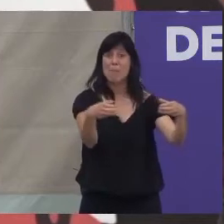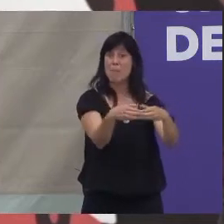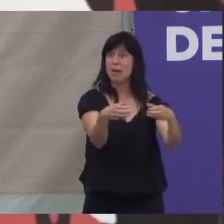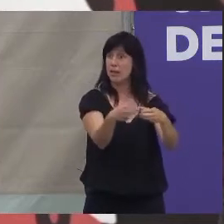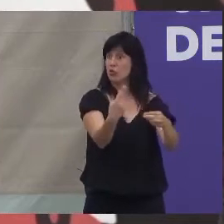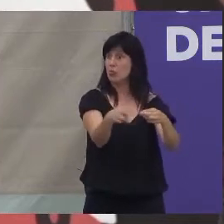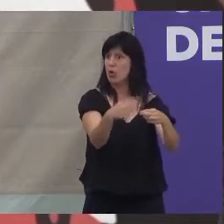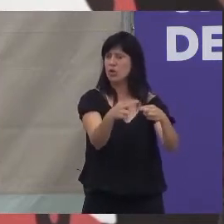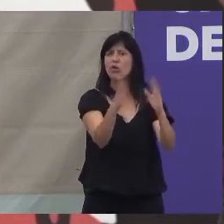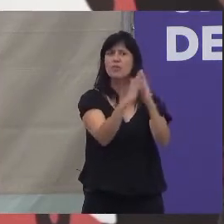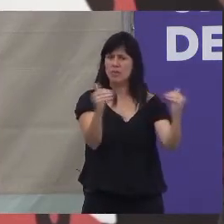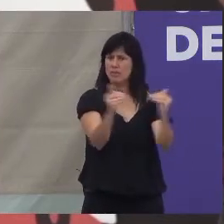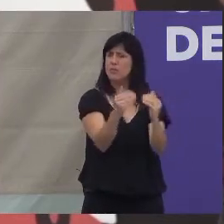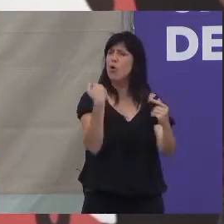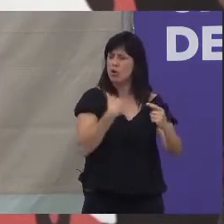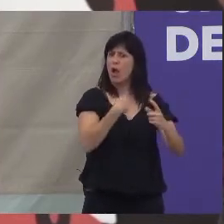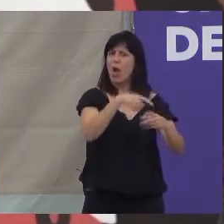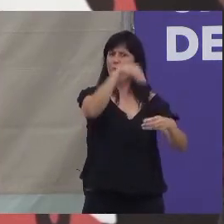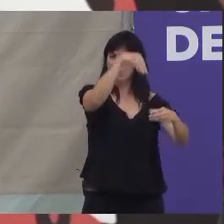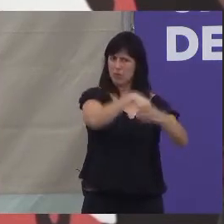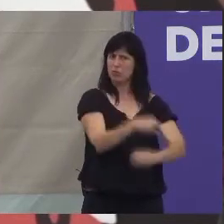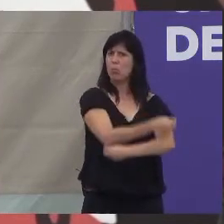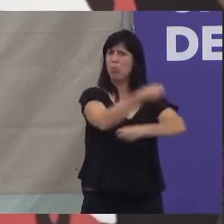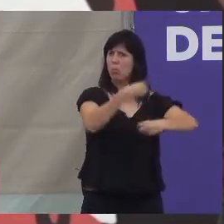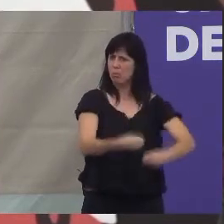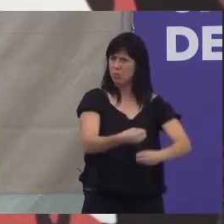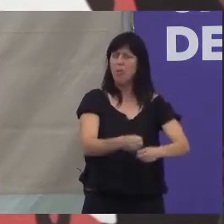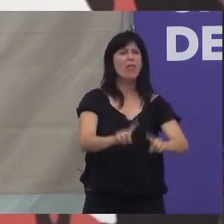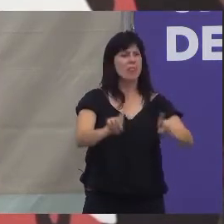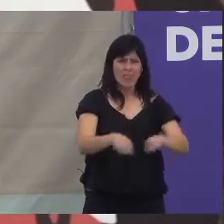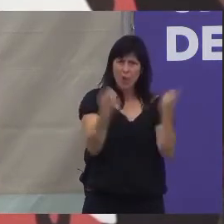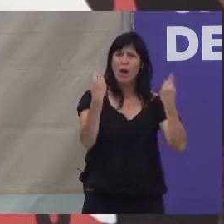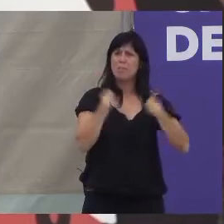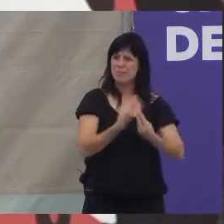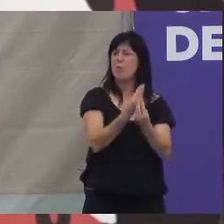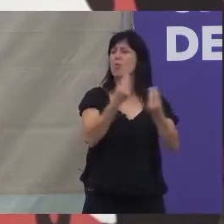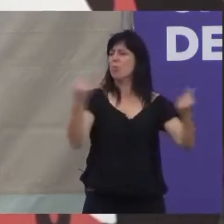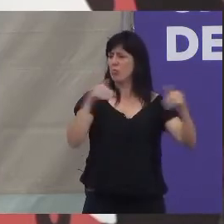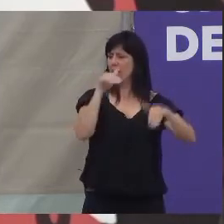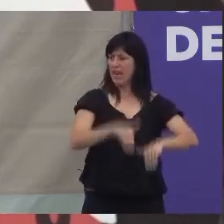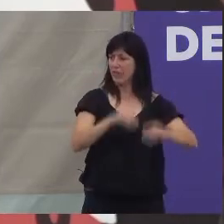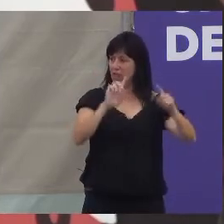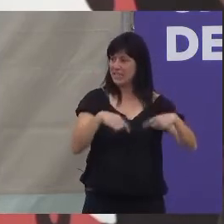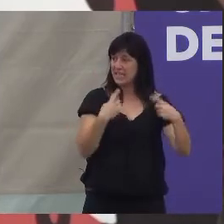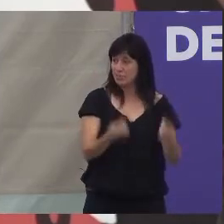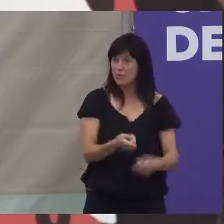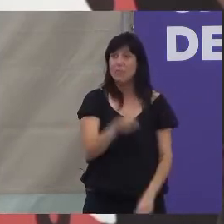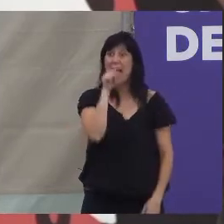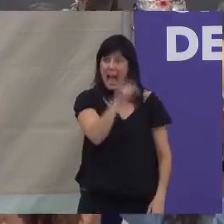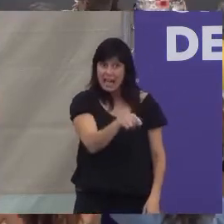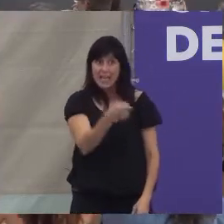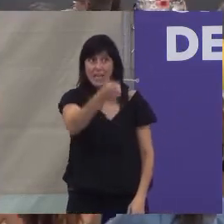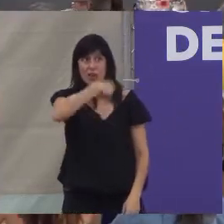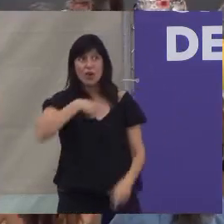feminismo es algo consolidado a la hora de ver los hechos. Y ahí es cuando vemos que el